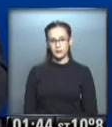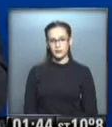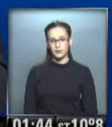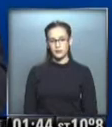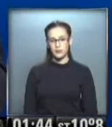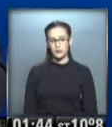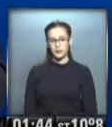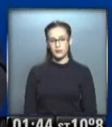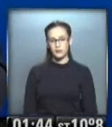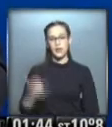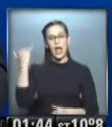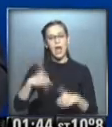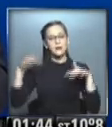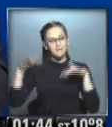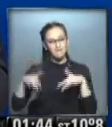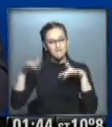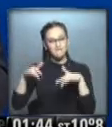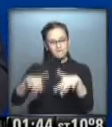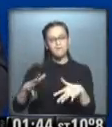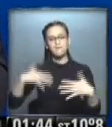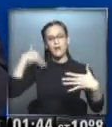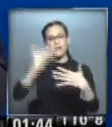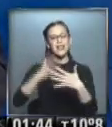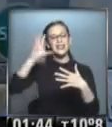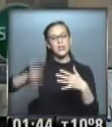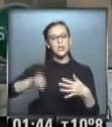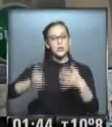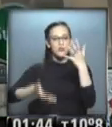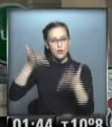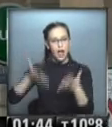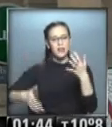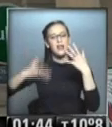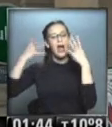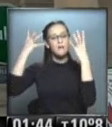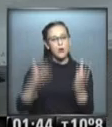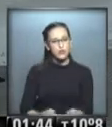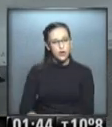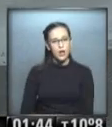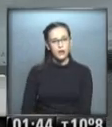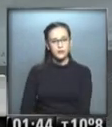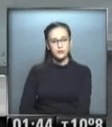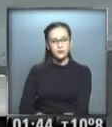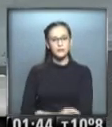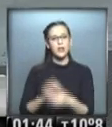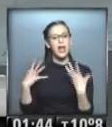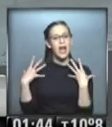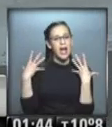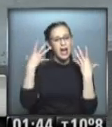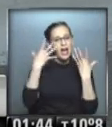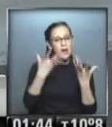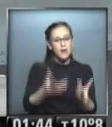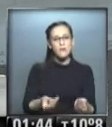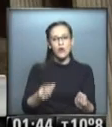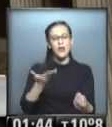Se realizó una marcha frente a tribunales para apoyar, para acompañar, para pedir